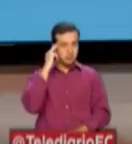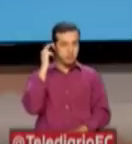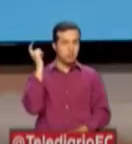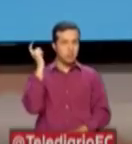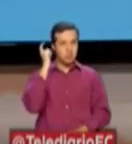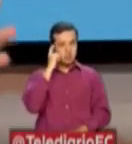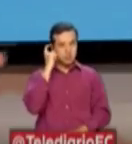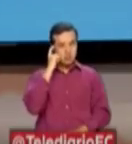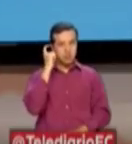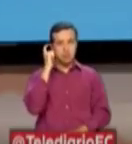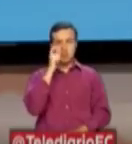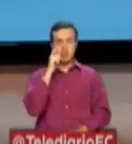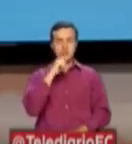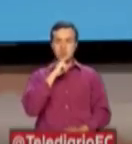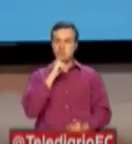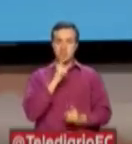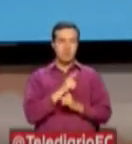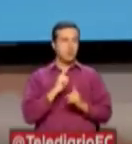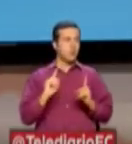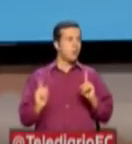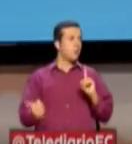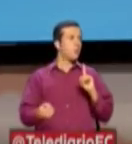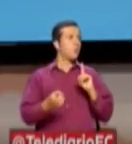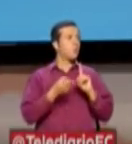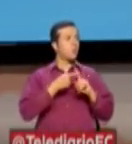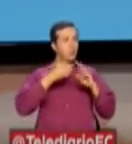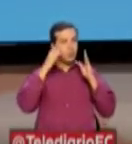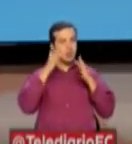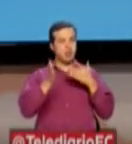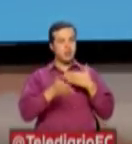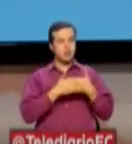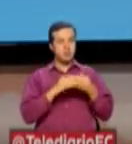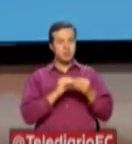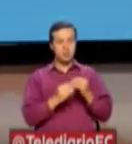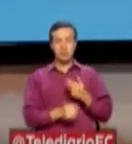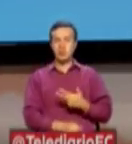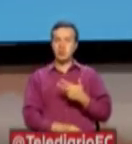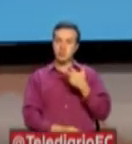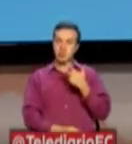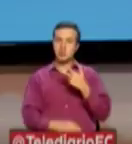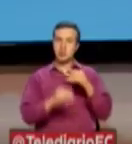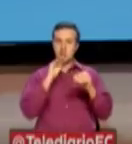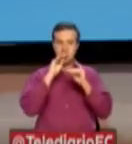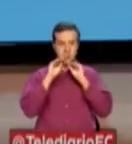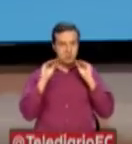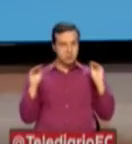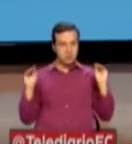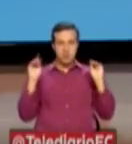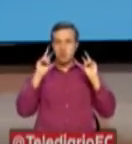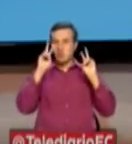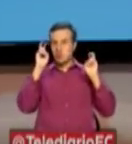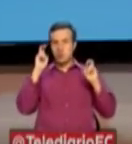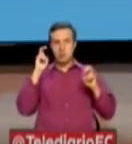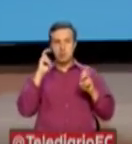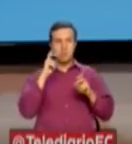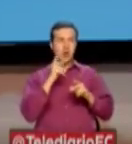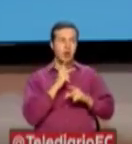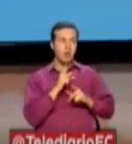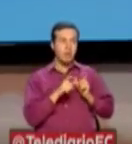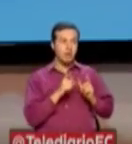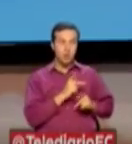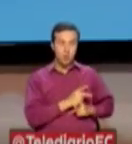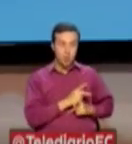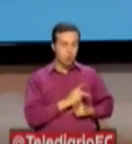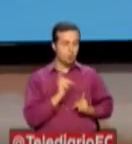que circunscribirse exclusivamente al anexo 3 y esto repito eduardo esto no se trata de defender a absolutamente